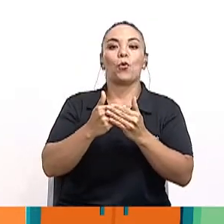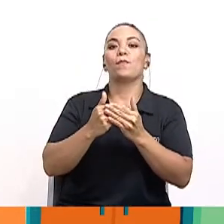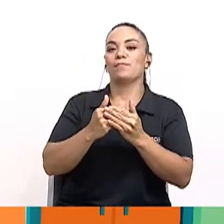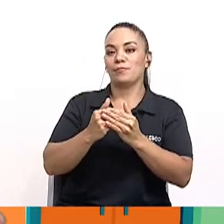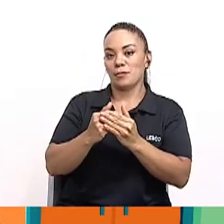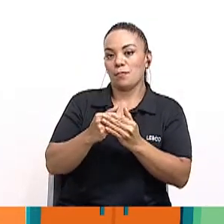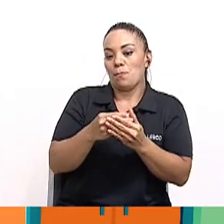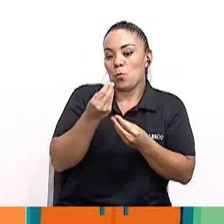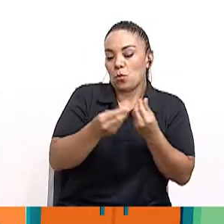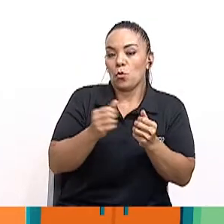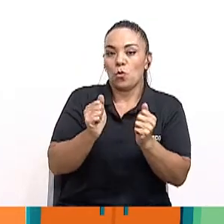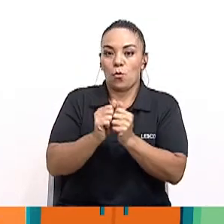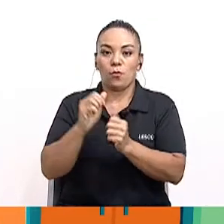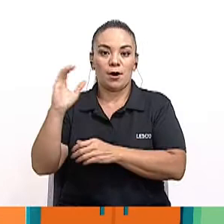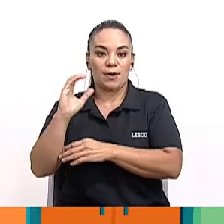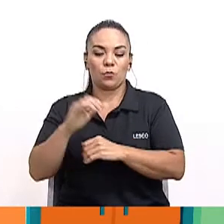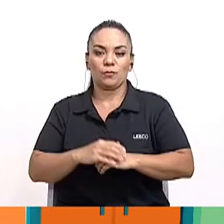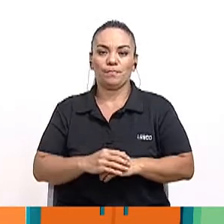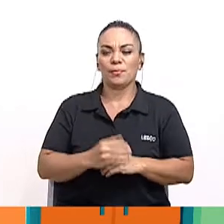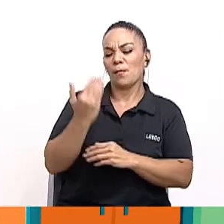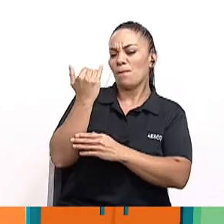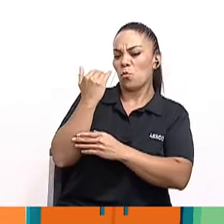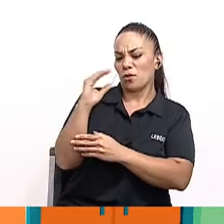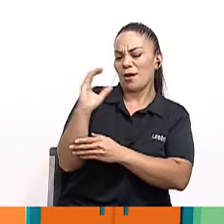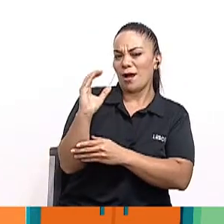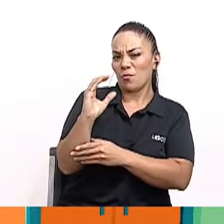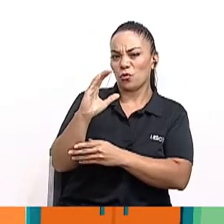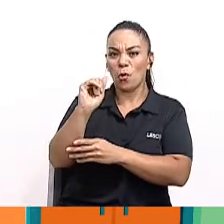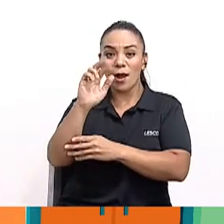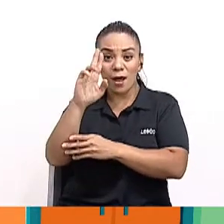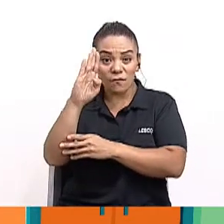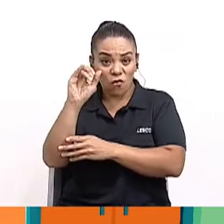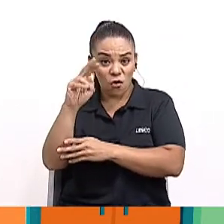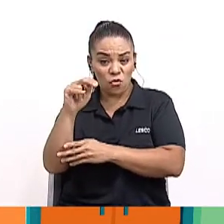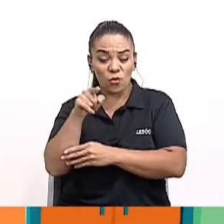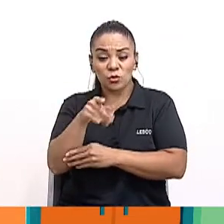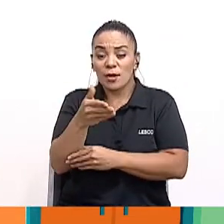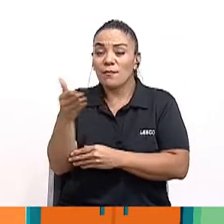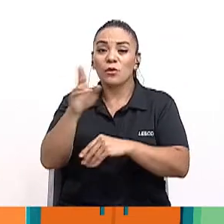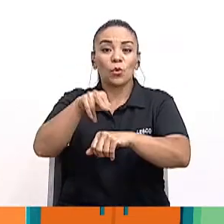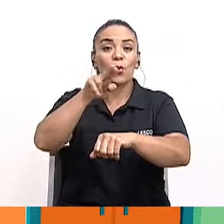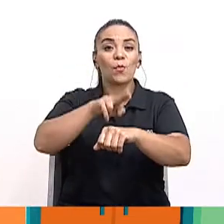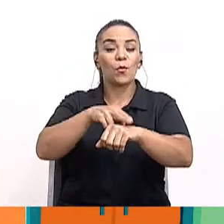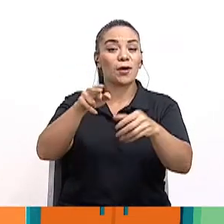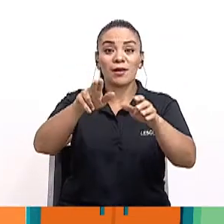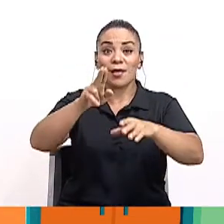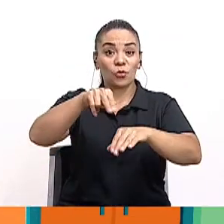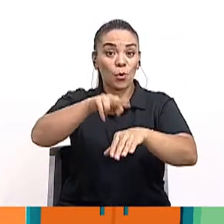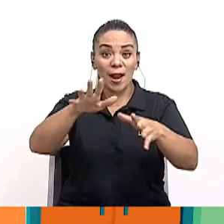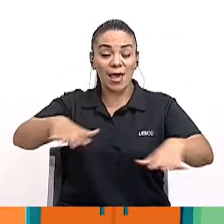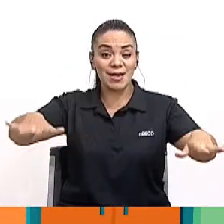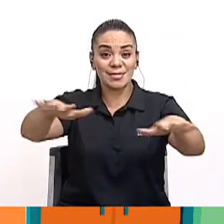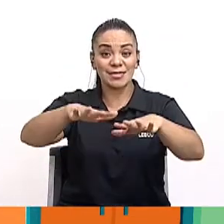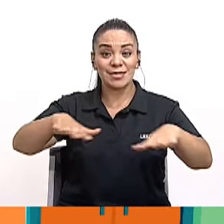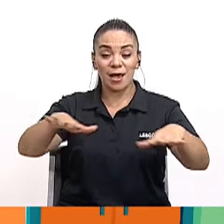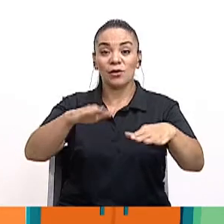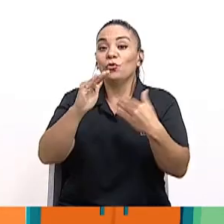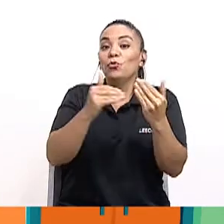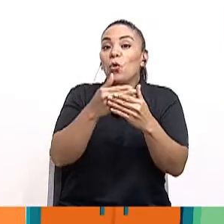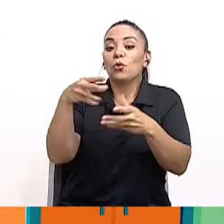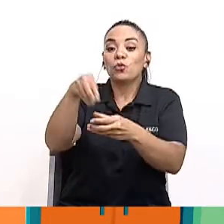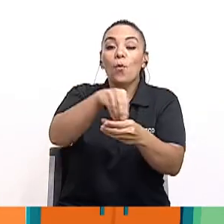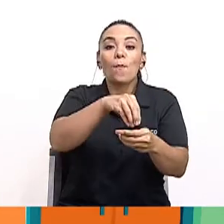también pregunta, ¿por qué carbono? Bueno, el carbono es un elemento muy común en la naturaleza y todos los